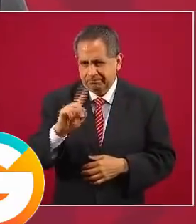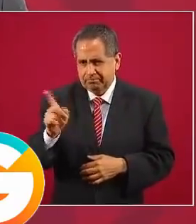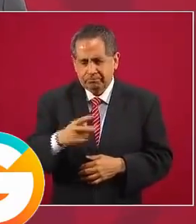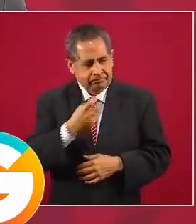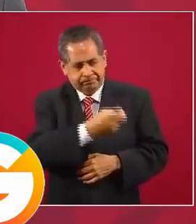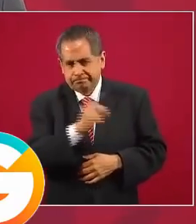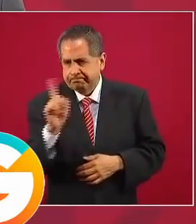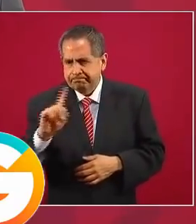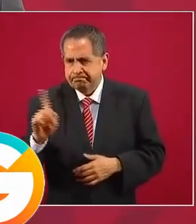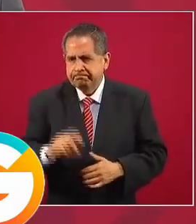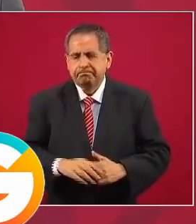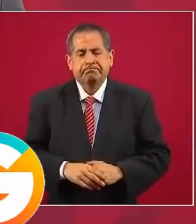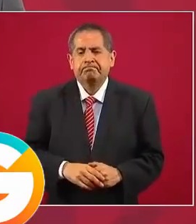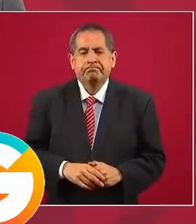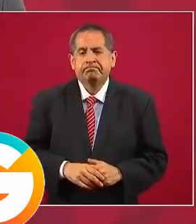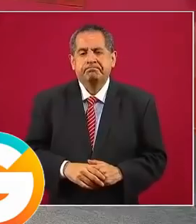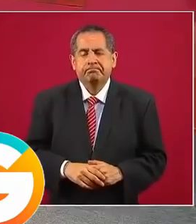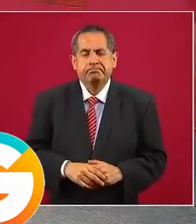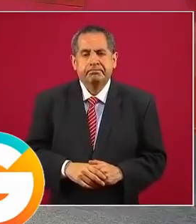así no.